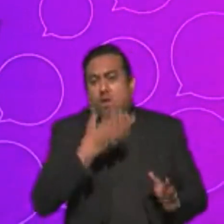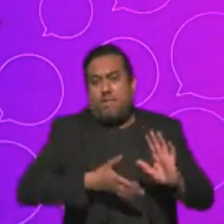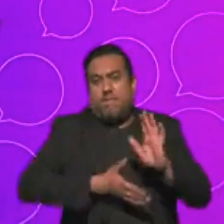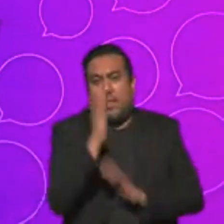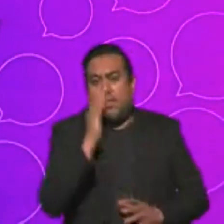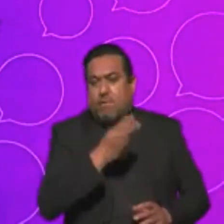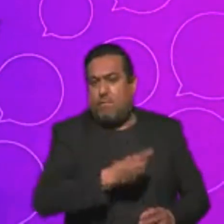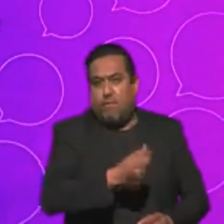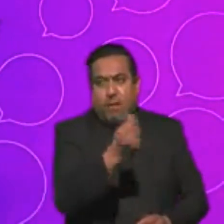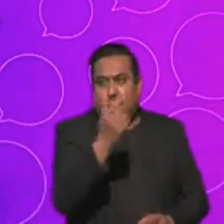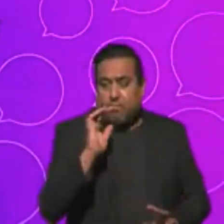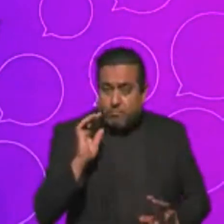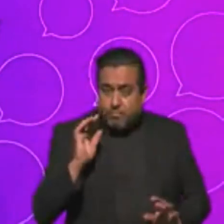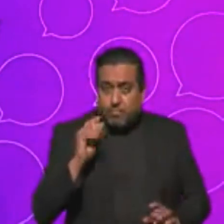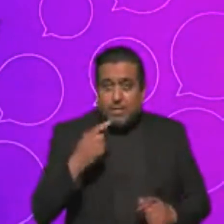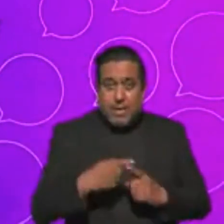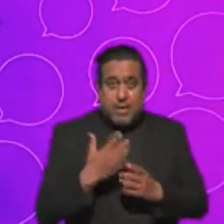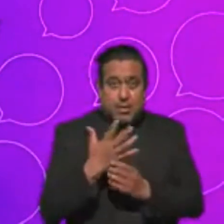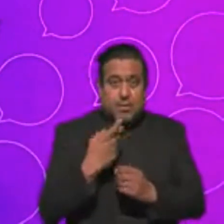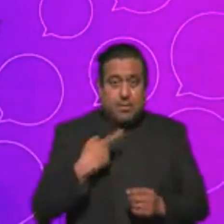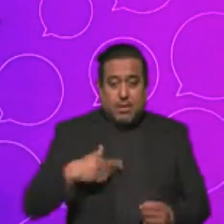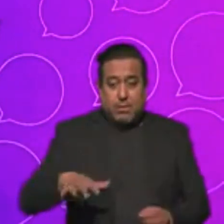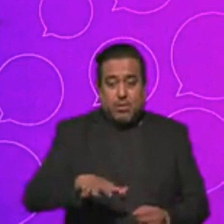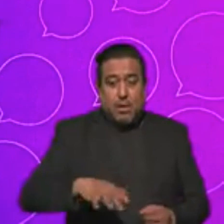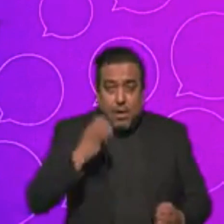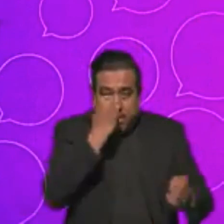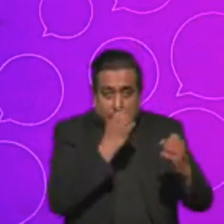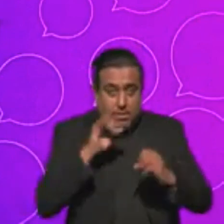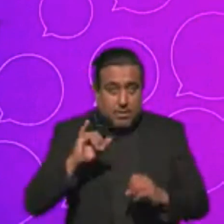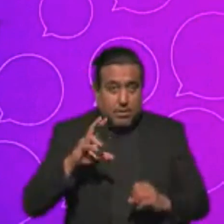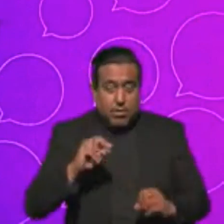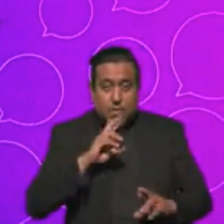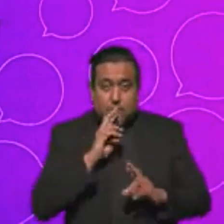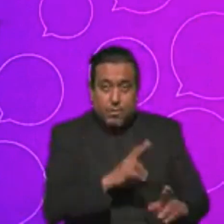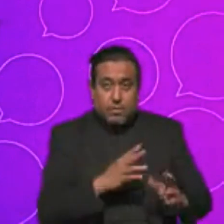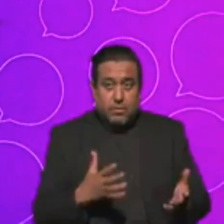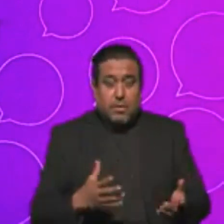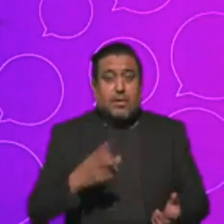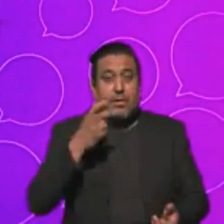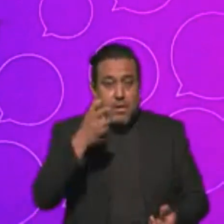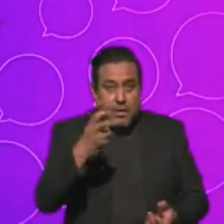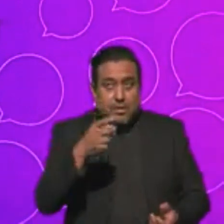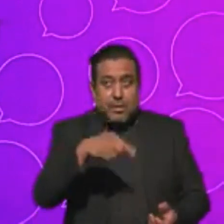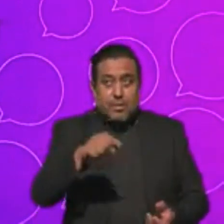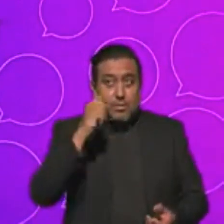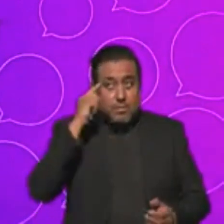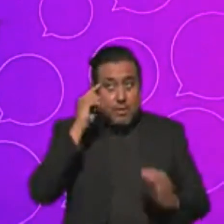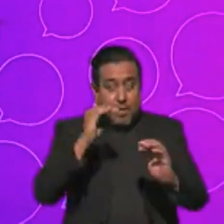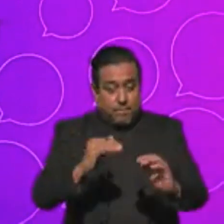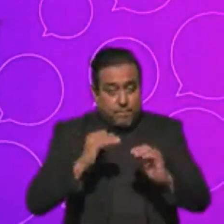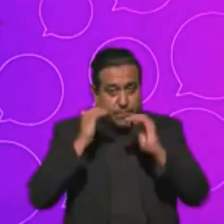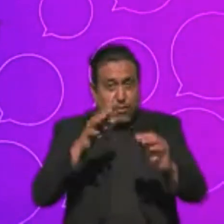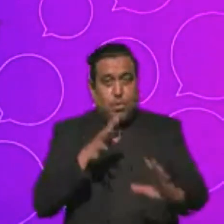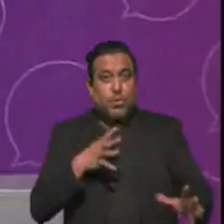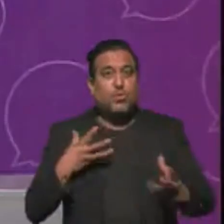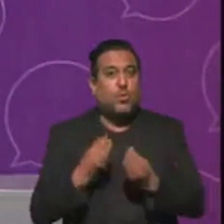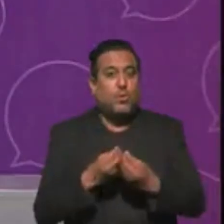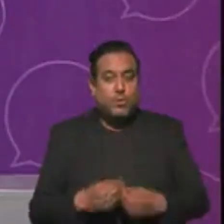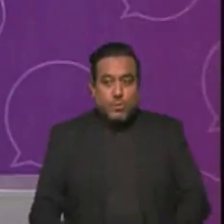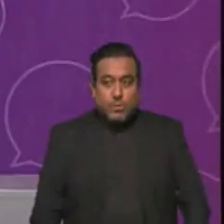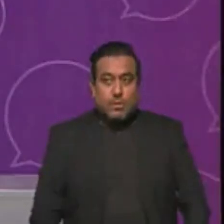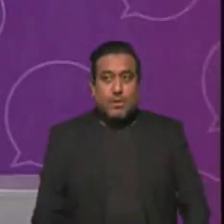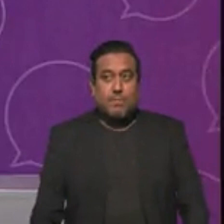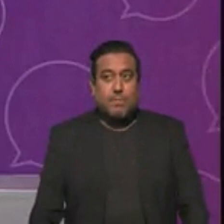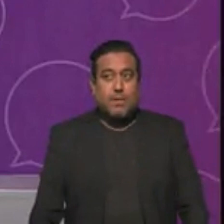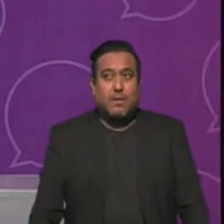ciudadanía sea precisamente la que evalúe y la Que responda Tenemos que pasar a la evolución todos juntos muy